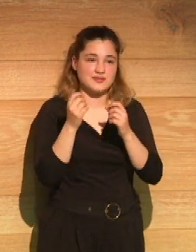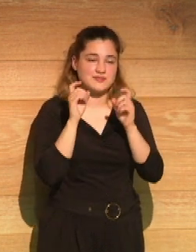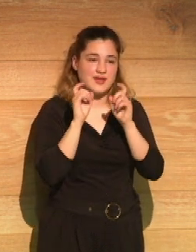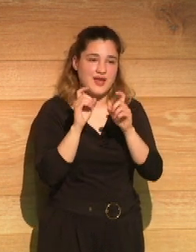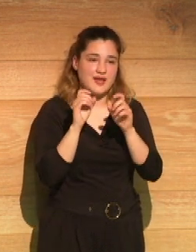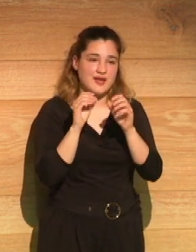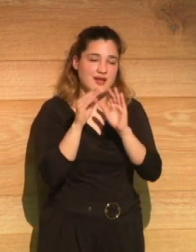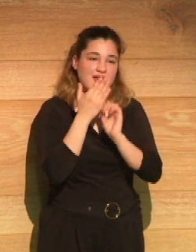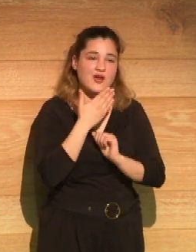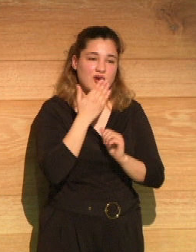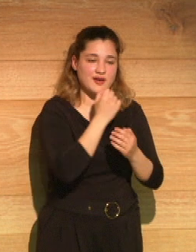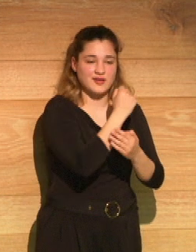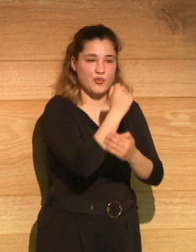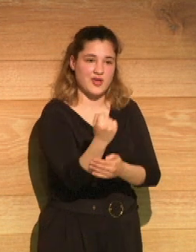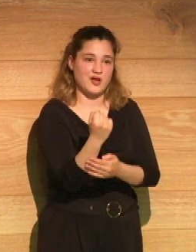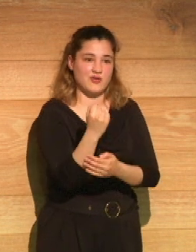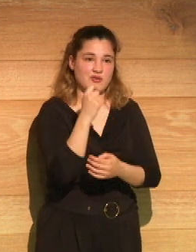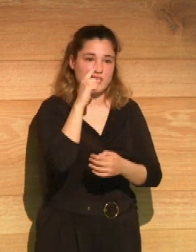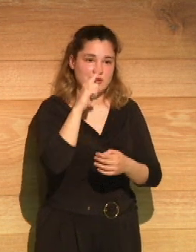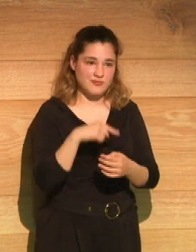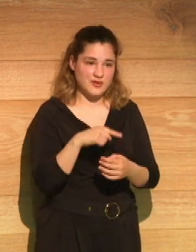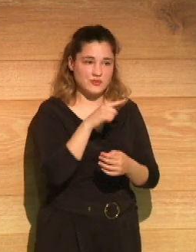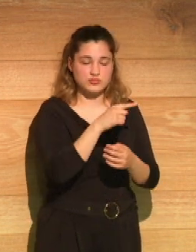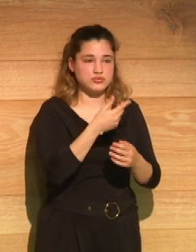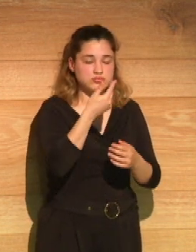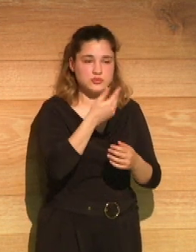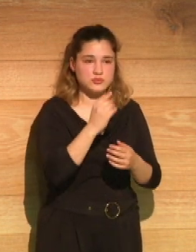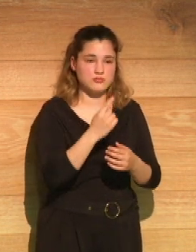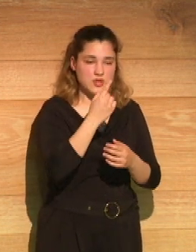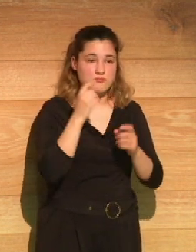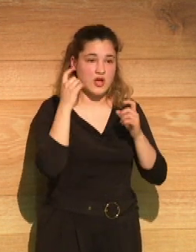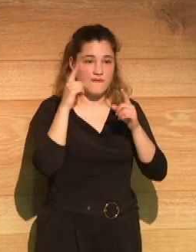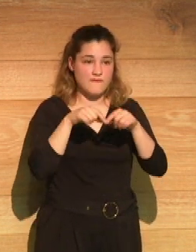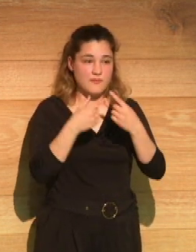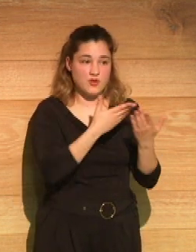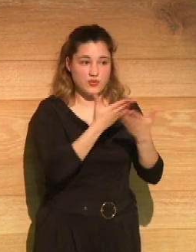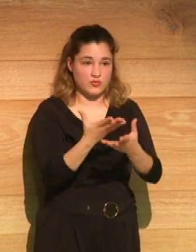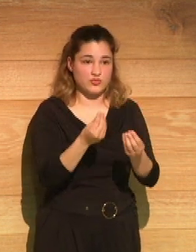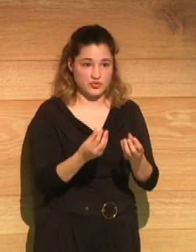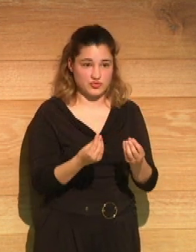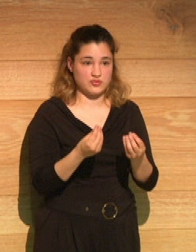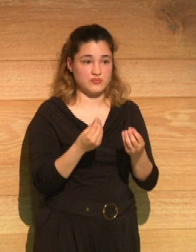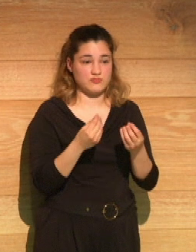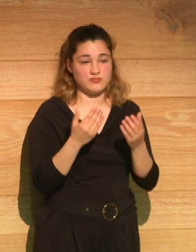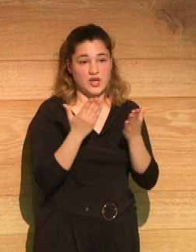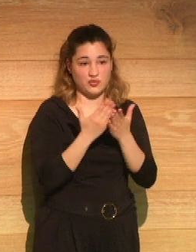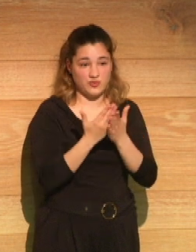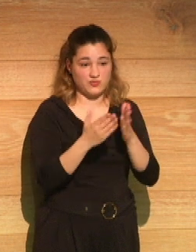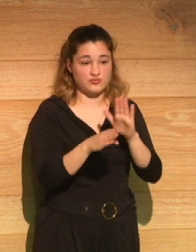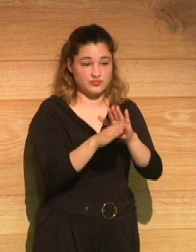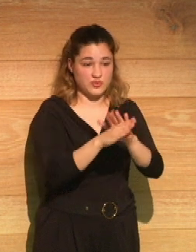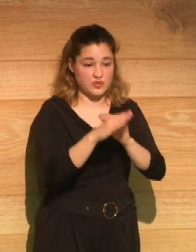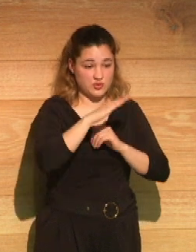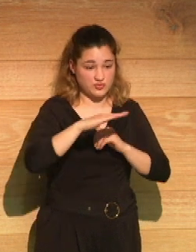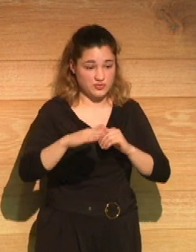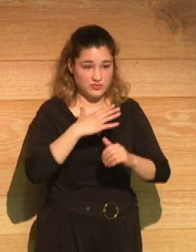en un recurso durante el confinamiento de primer nivel para las familias para poder continuar con la educación de los